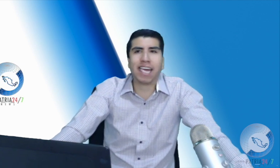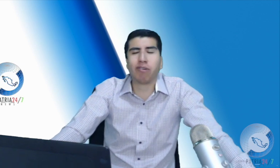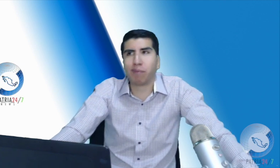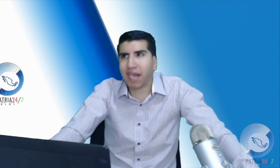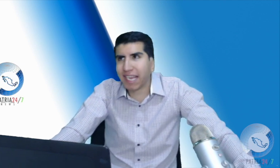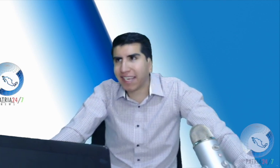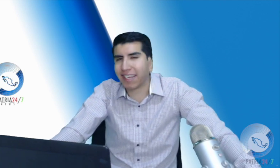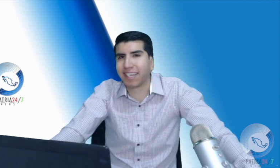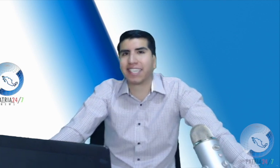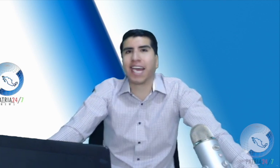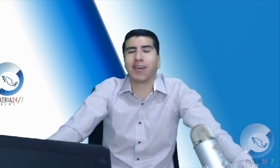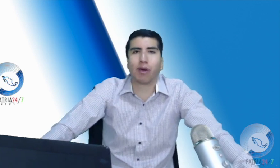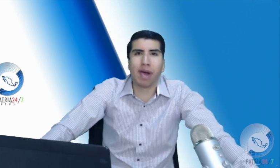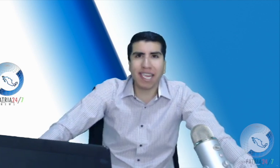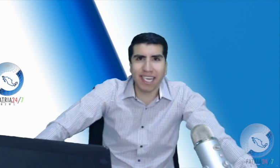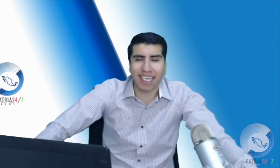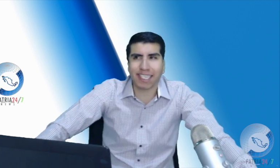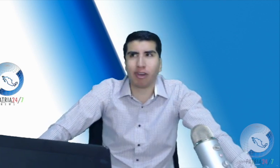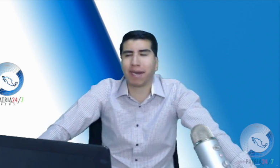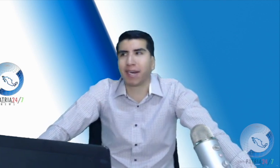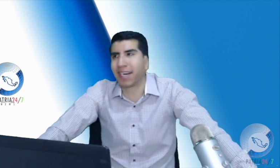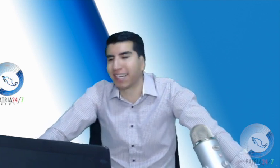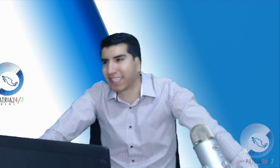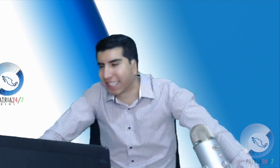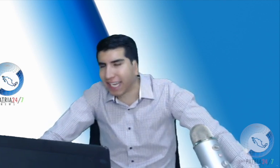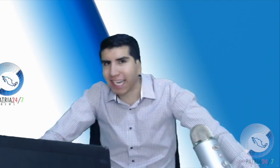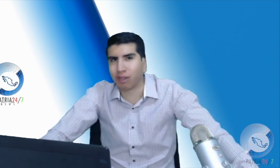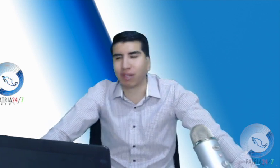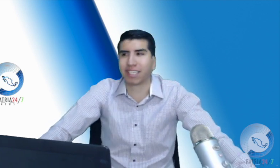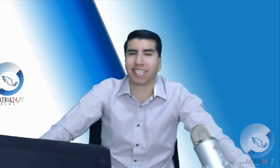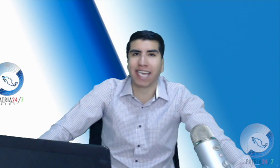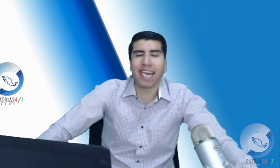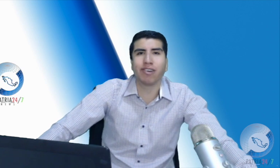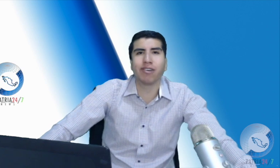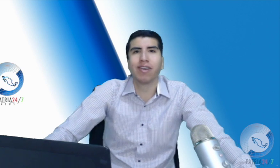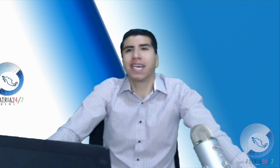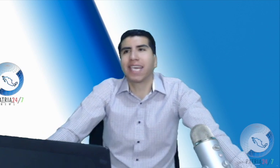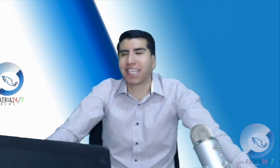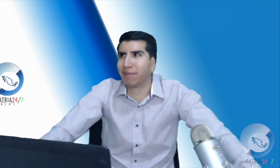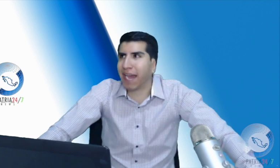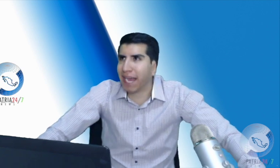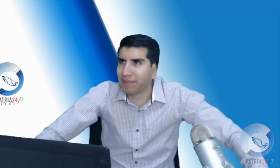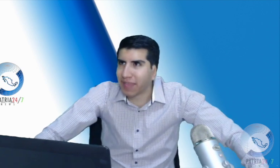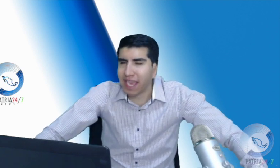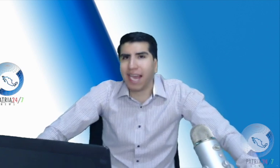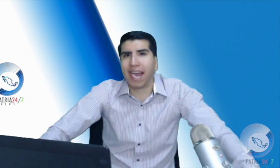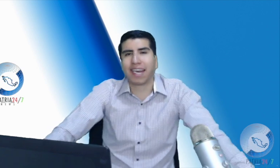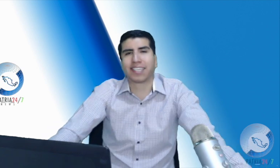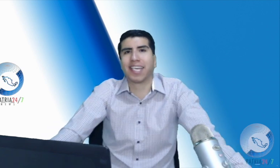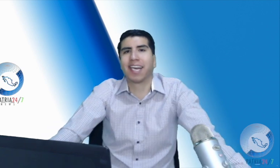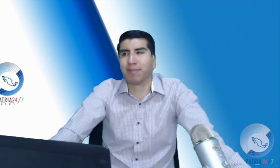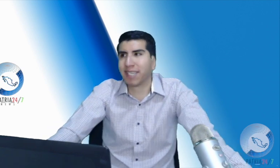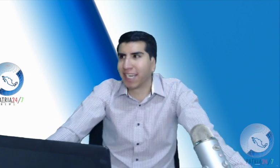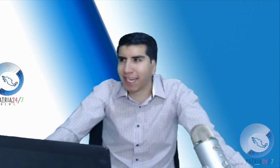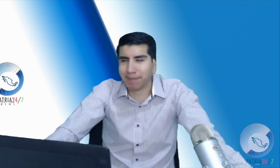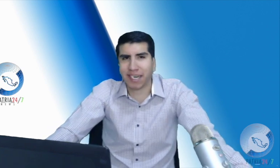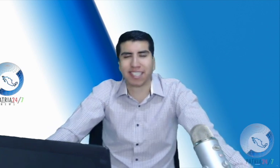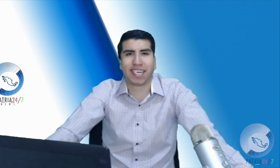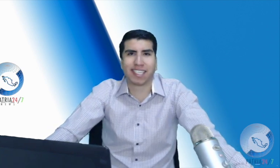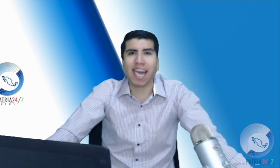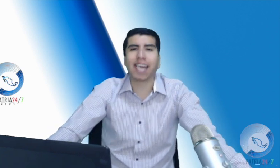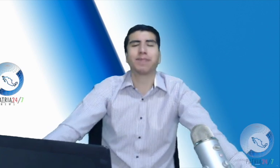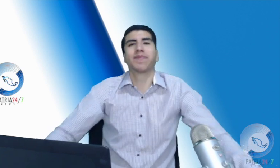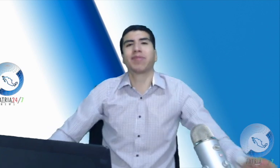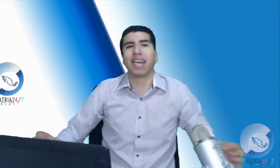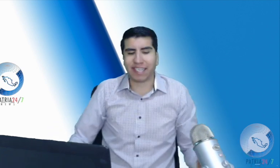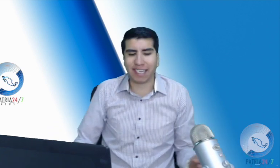si ya no puede que si ya no aguanta que si no van a resistir todo el sexenio que si van a cancelar las mañaneras para